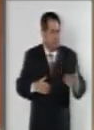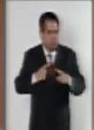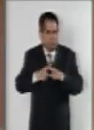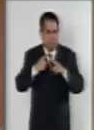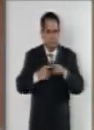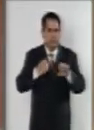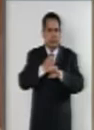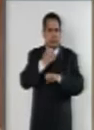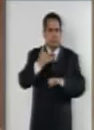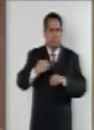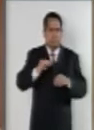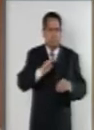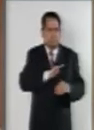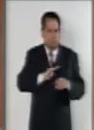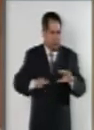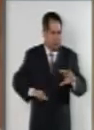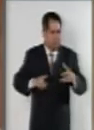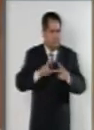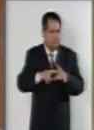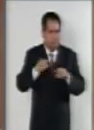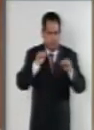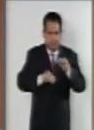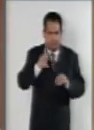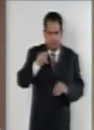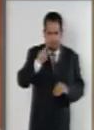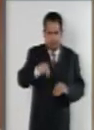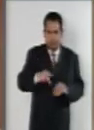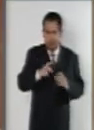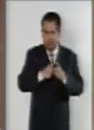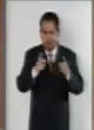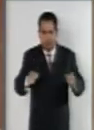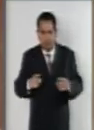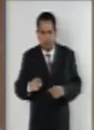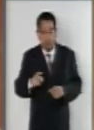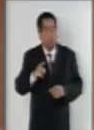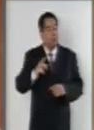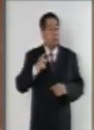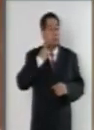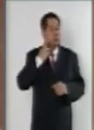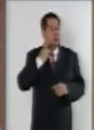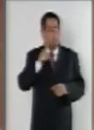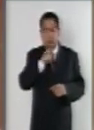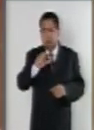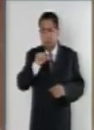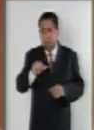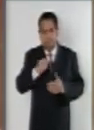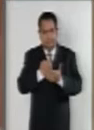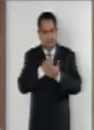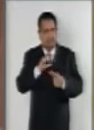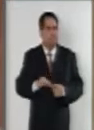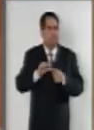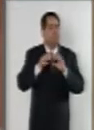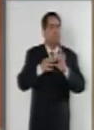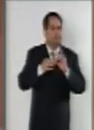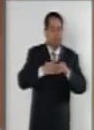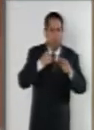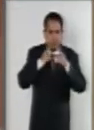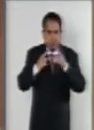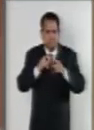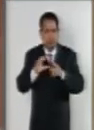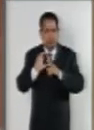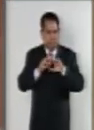estados y con los municipios, elabora el plan de desarrollo, las políticas de las zonas económicas especiales y la